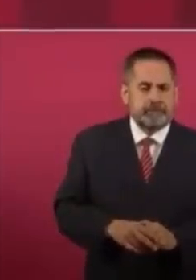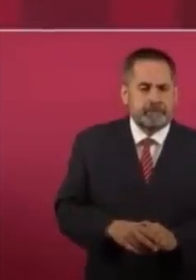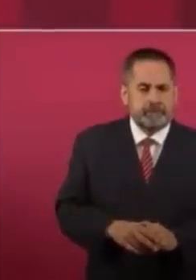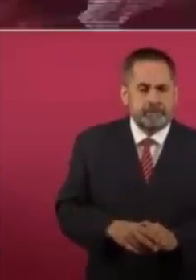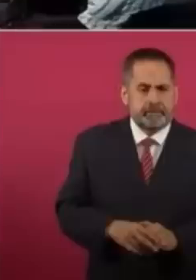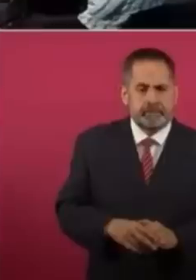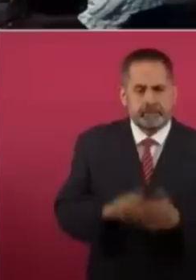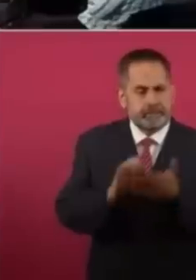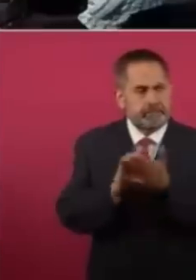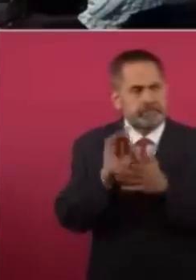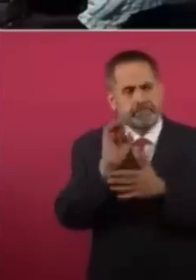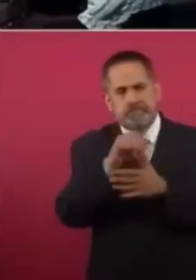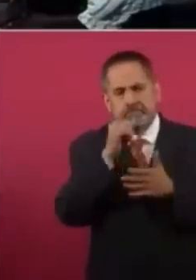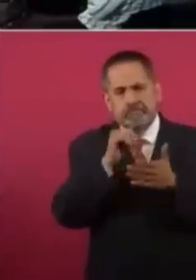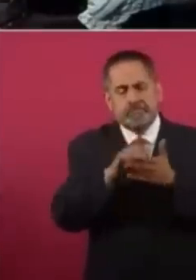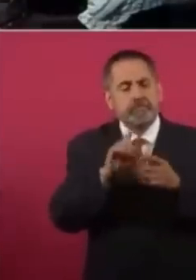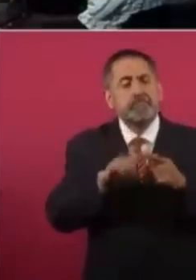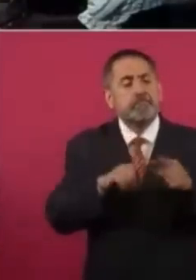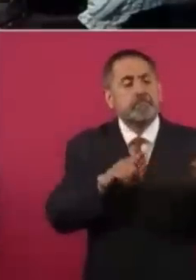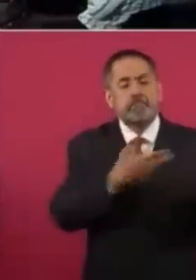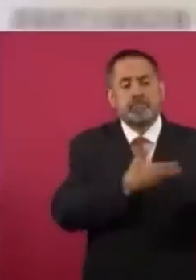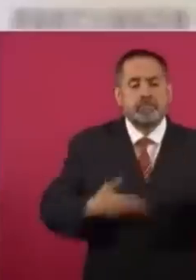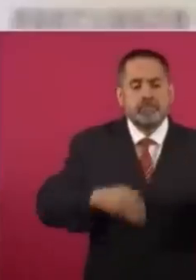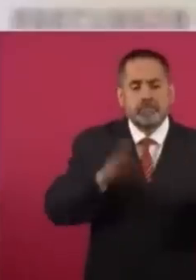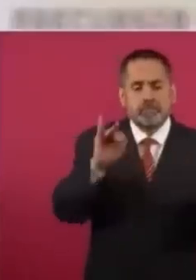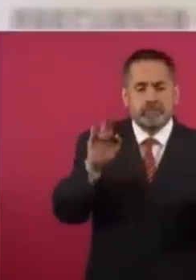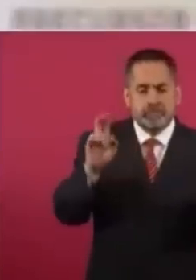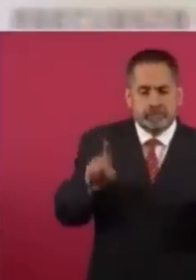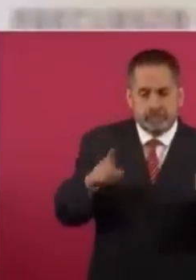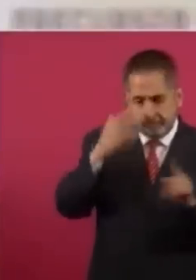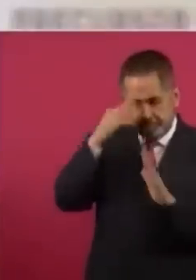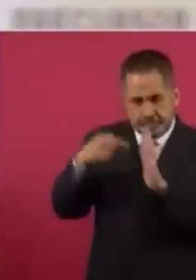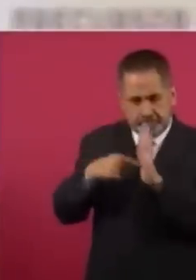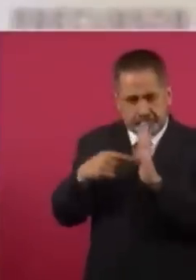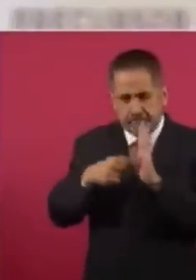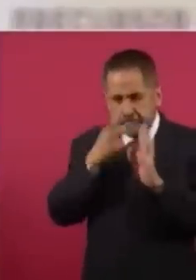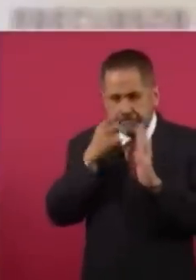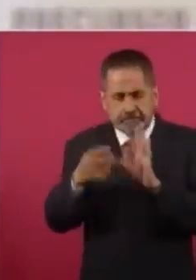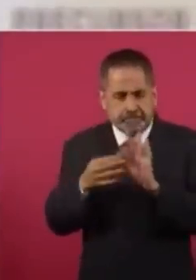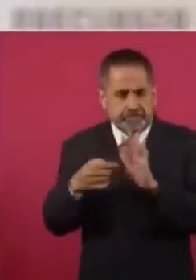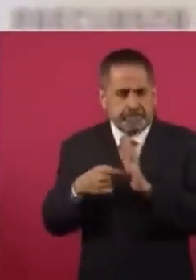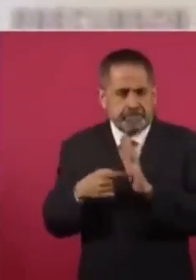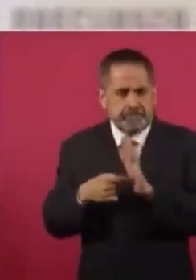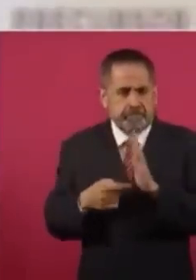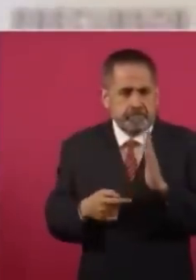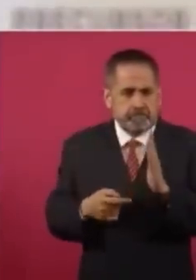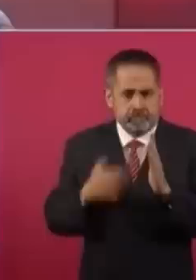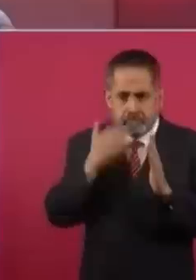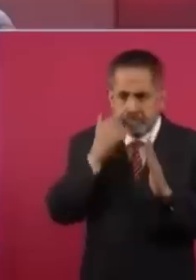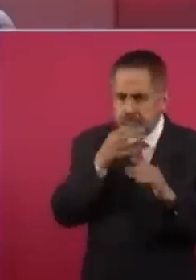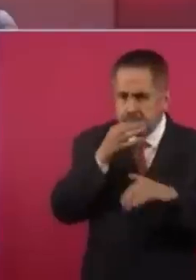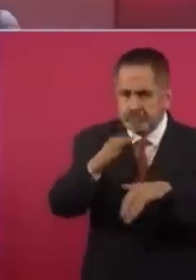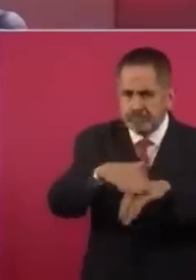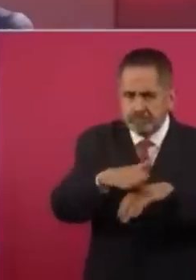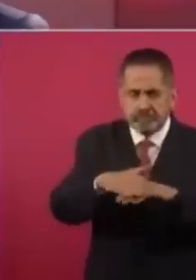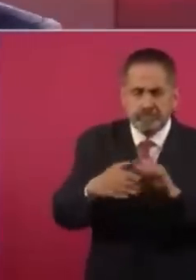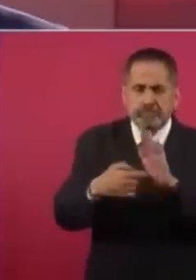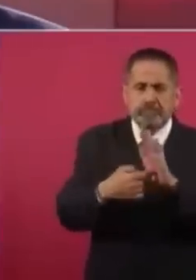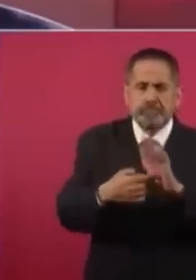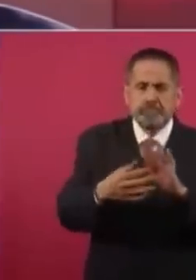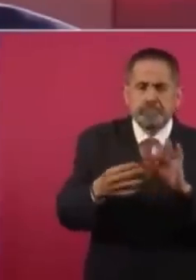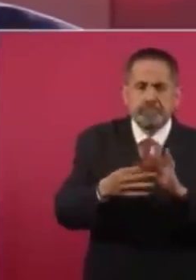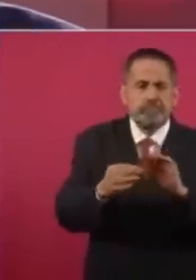se envió el presidente Biden. ¿Saben qué dice la carta? ¿Sí? ¿Quieren un adelanto?